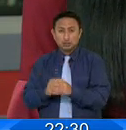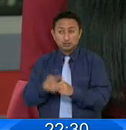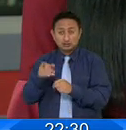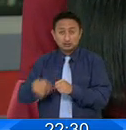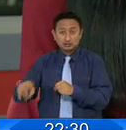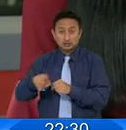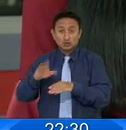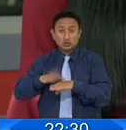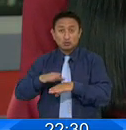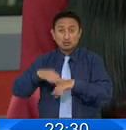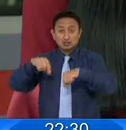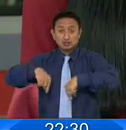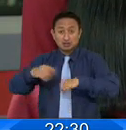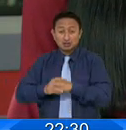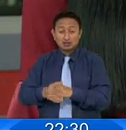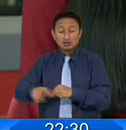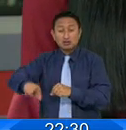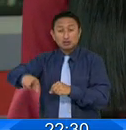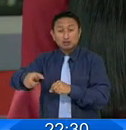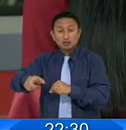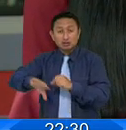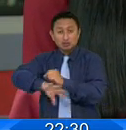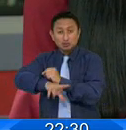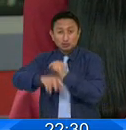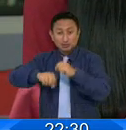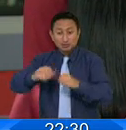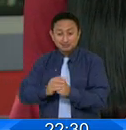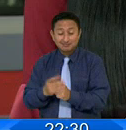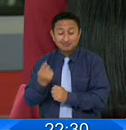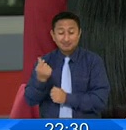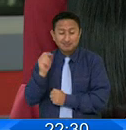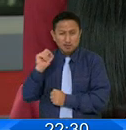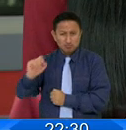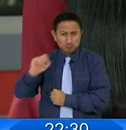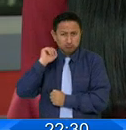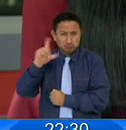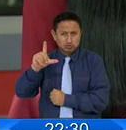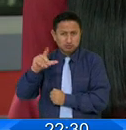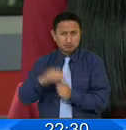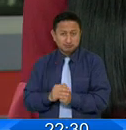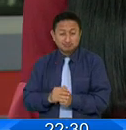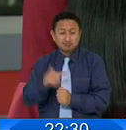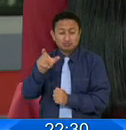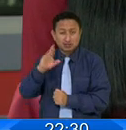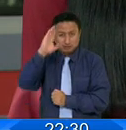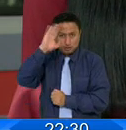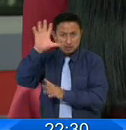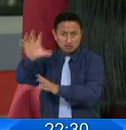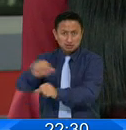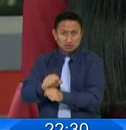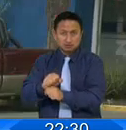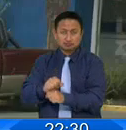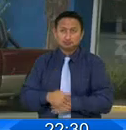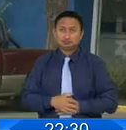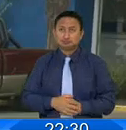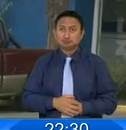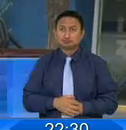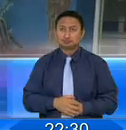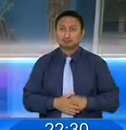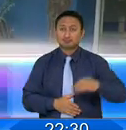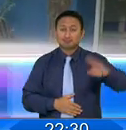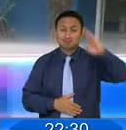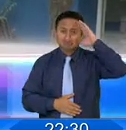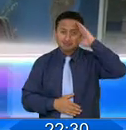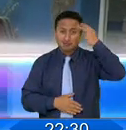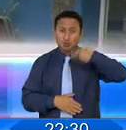implicados en el robo de una caja fuerte con una suma alta de dinero fueron detenidos. A la Policía Judicial